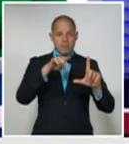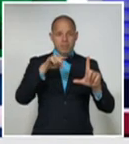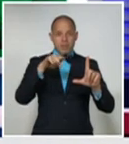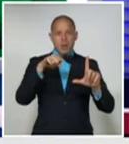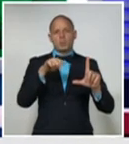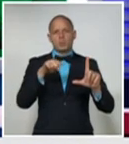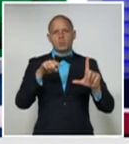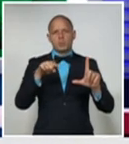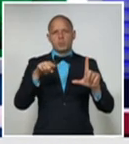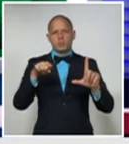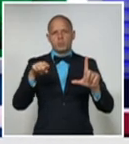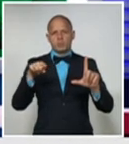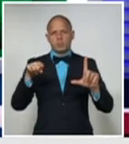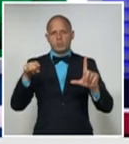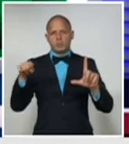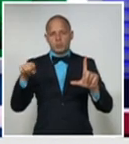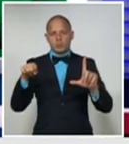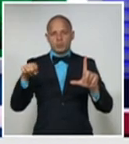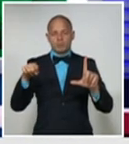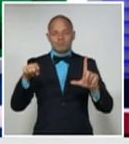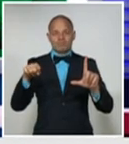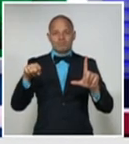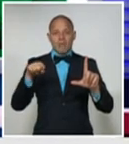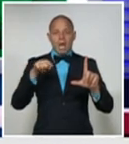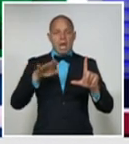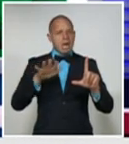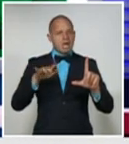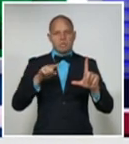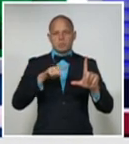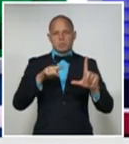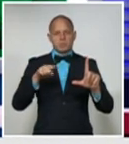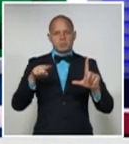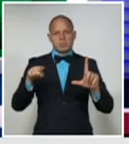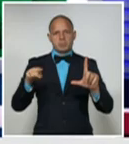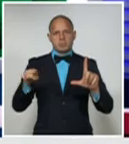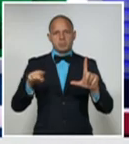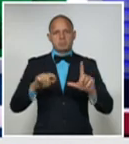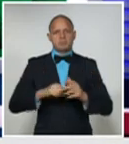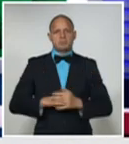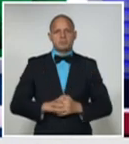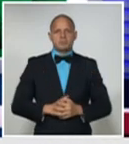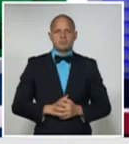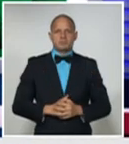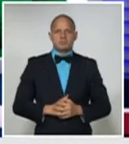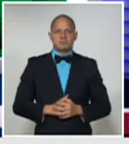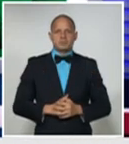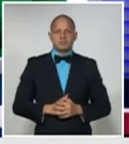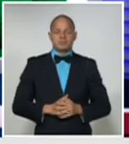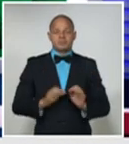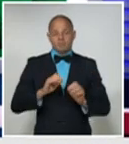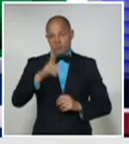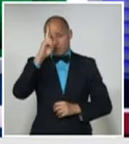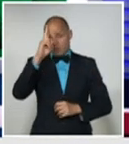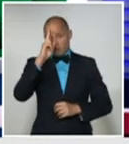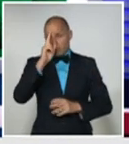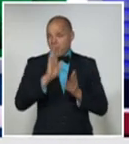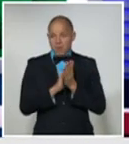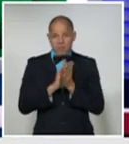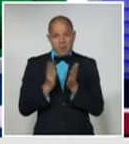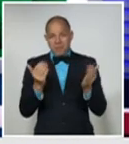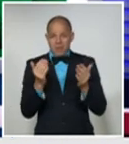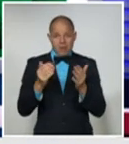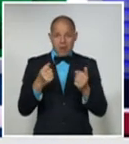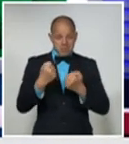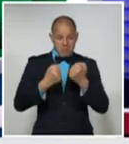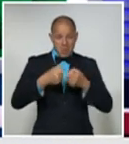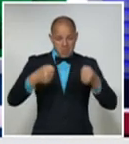fibrilación ventricular y una parada cardiovascular que no fue posible su